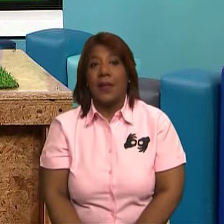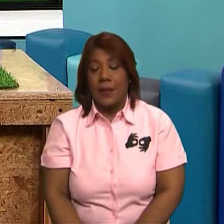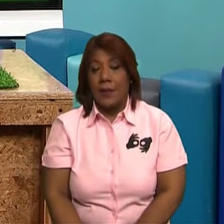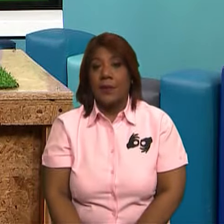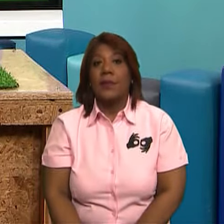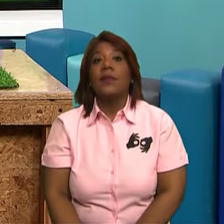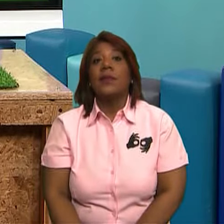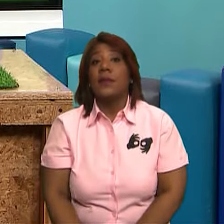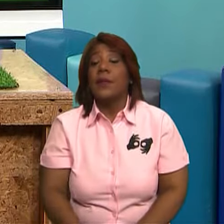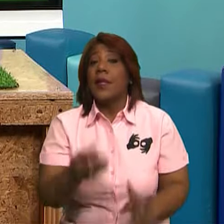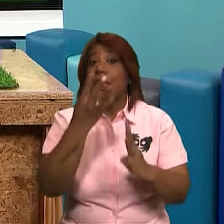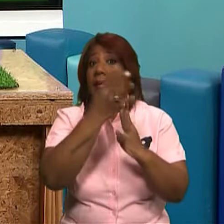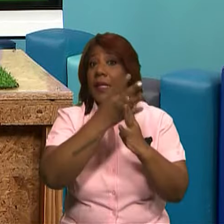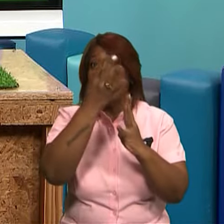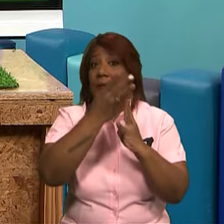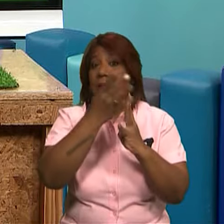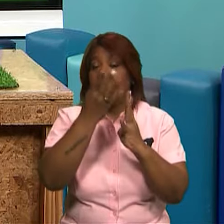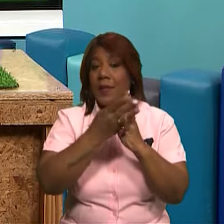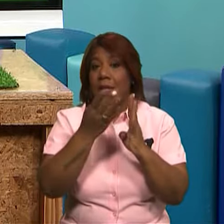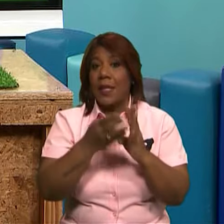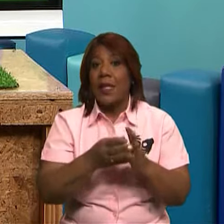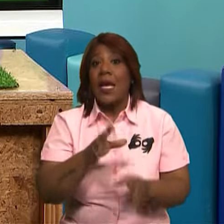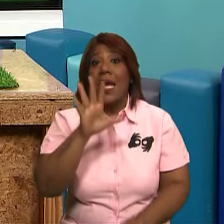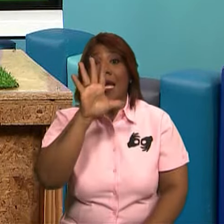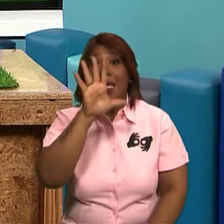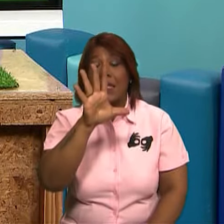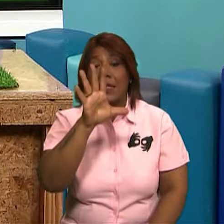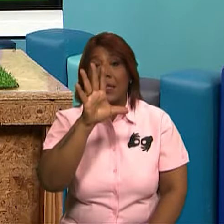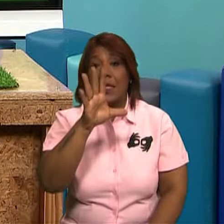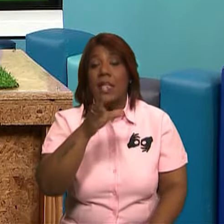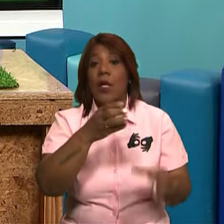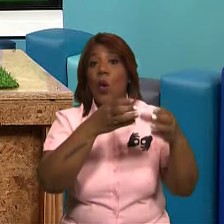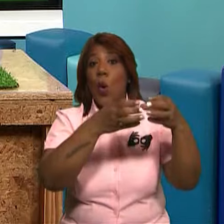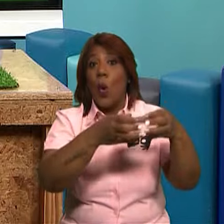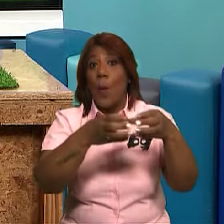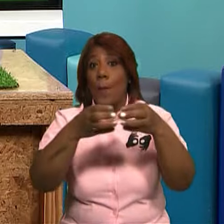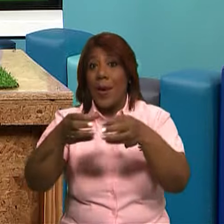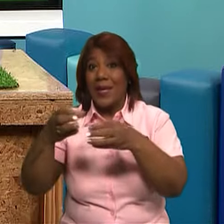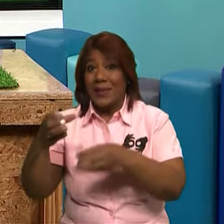pote. 45 entre 5. Vamos a darle